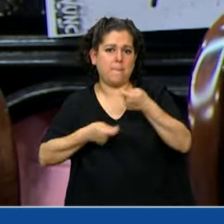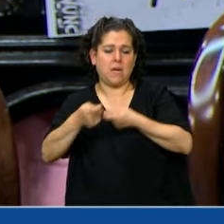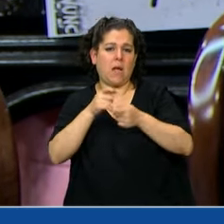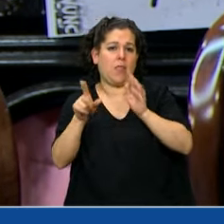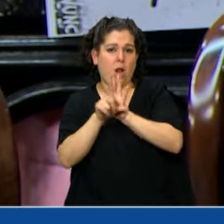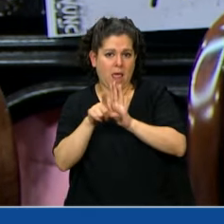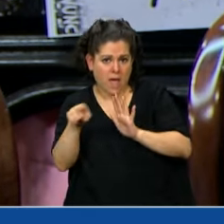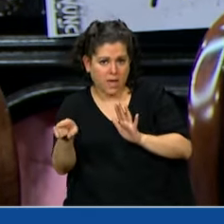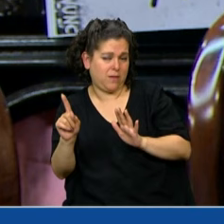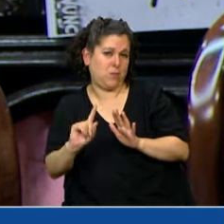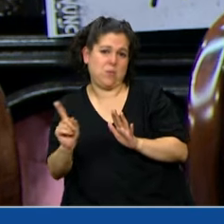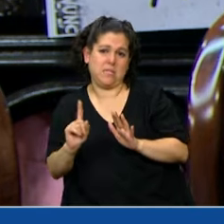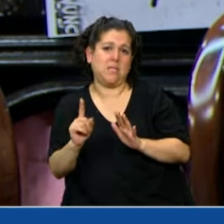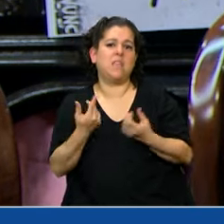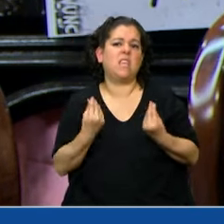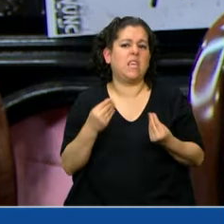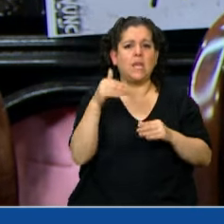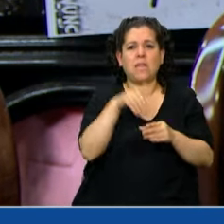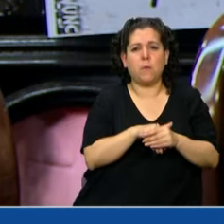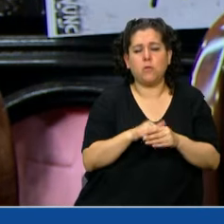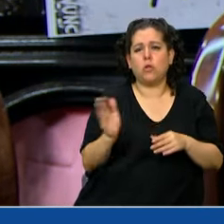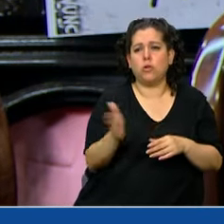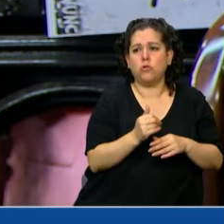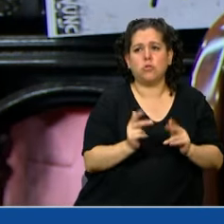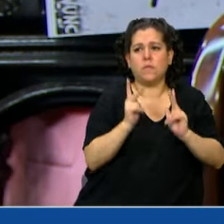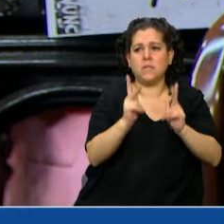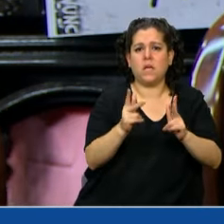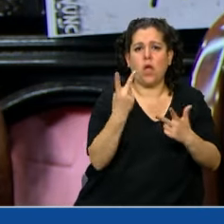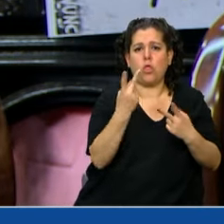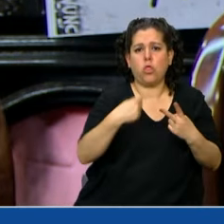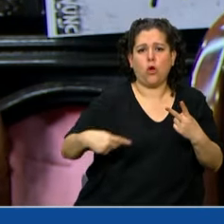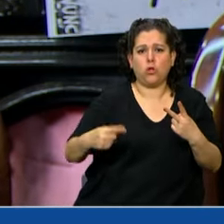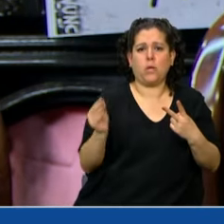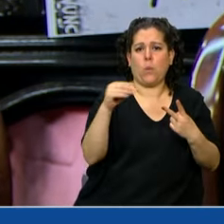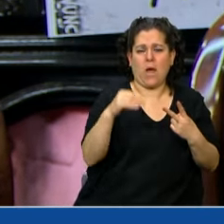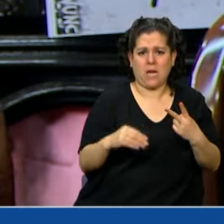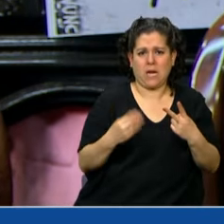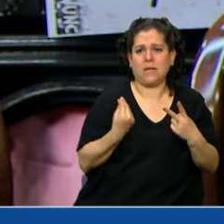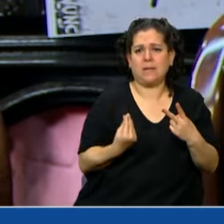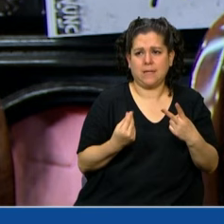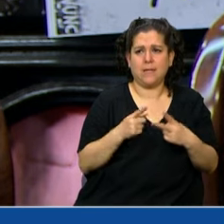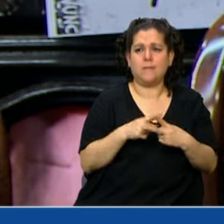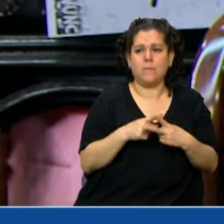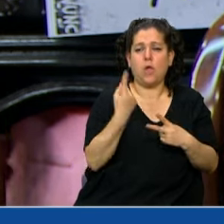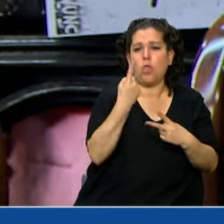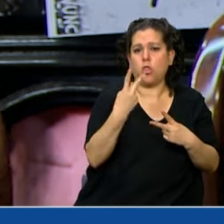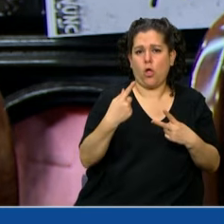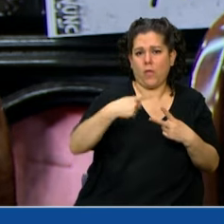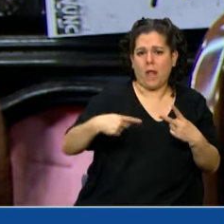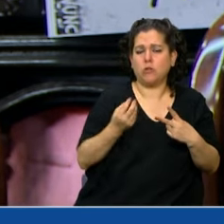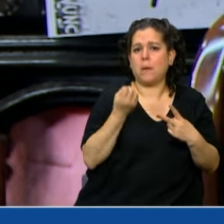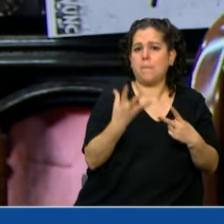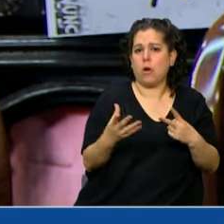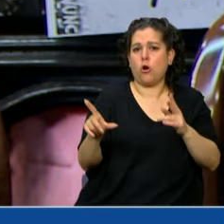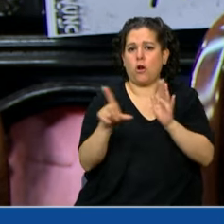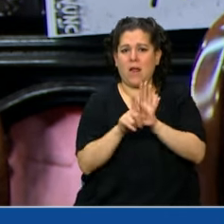la ley y qué estamos votando Ya dijeron todo Voy a agregar dos cosas nada más señora presidenta dos de las cosas que mejoran